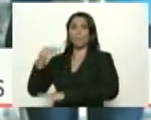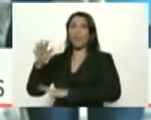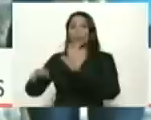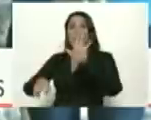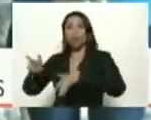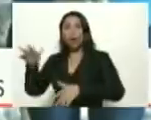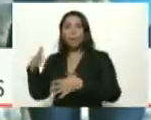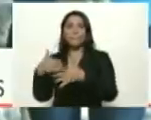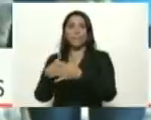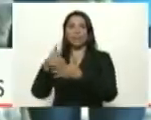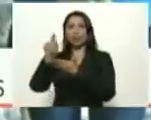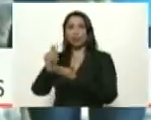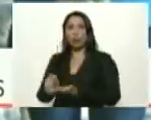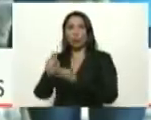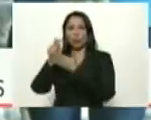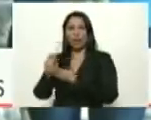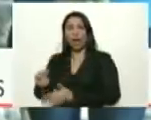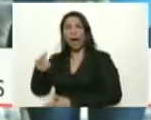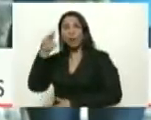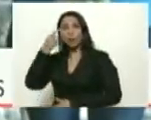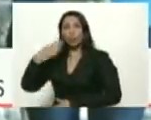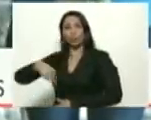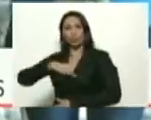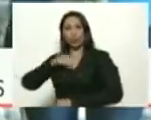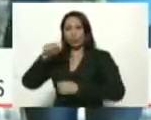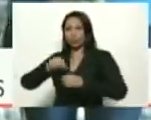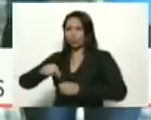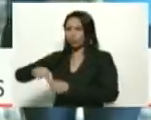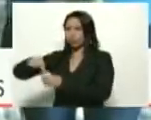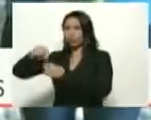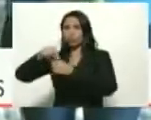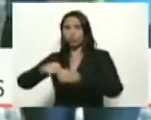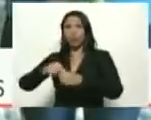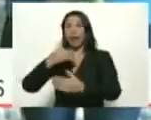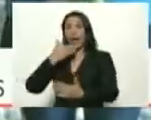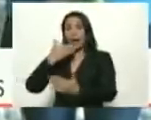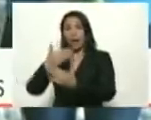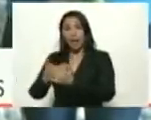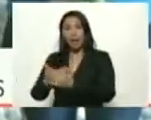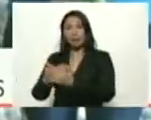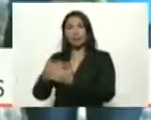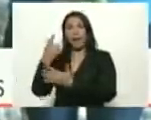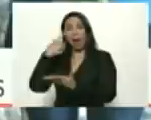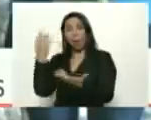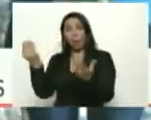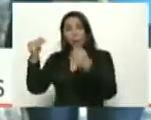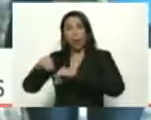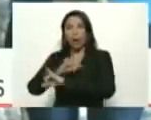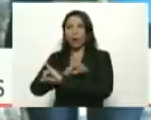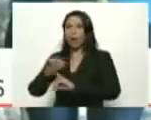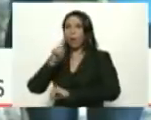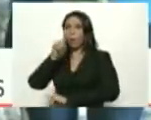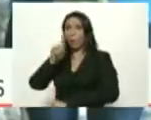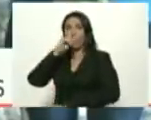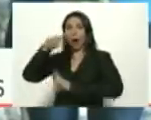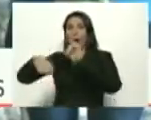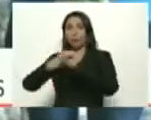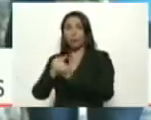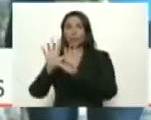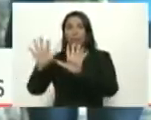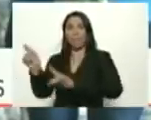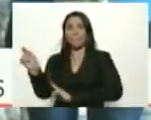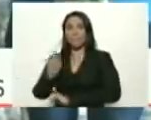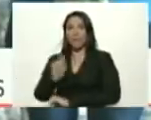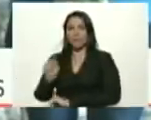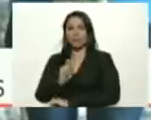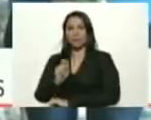12.000 toneladas de arroz que hemos cosechado, sino que gracias a la alianza, que ya cumple un año y 10 meses, a